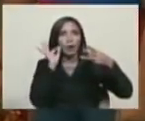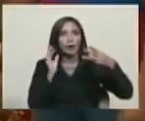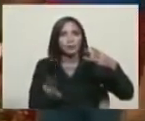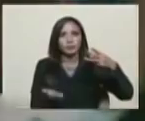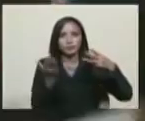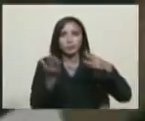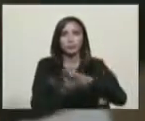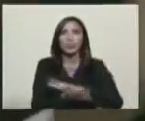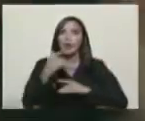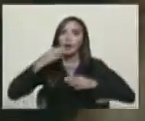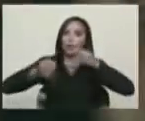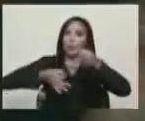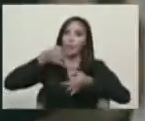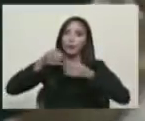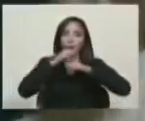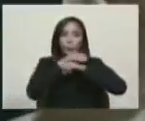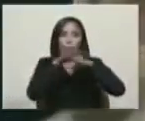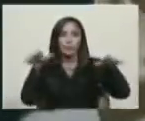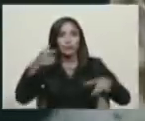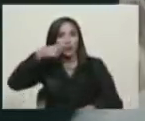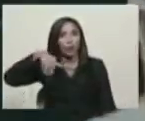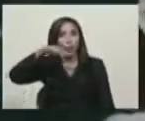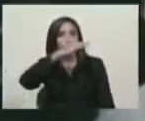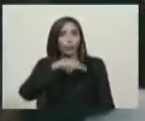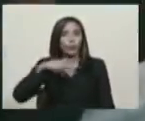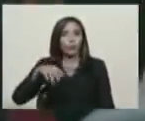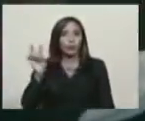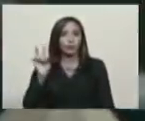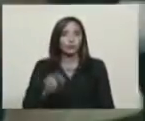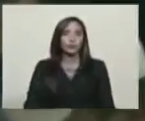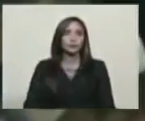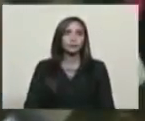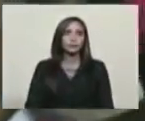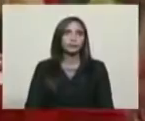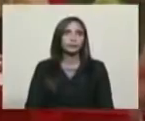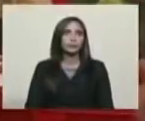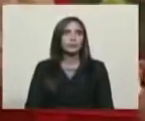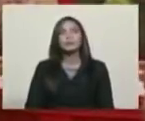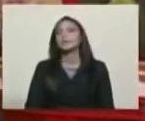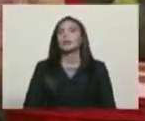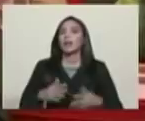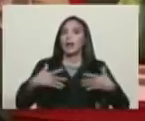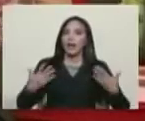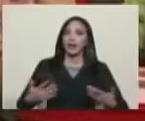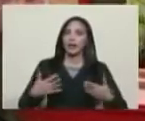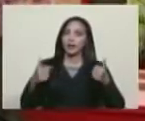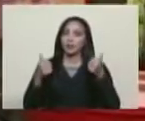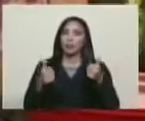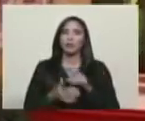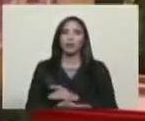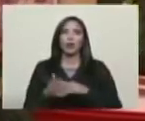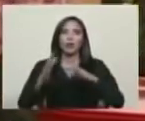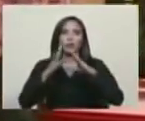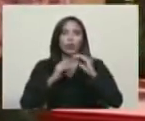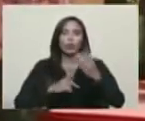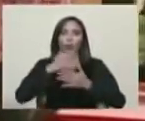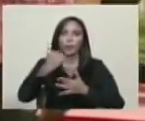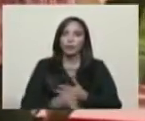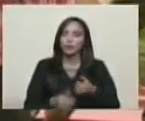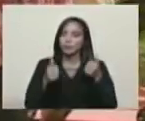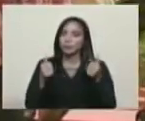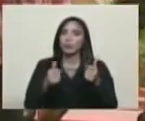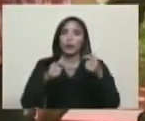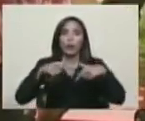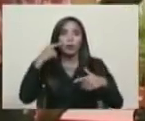que nos van a dar un mensaje al pueblo de Venezuela. Contentos del sector guariche, los triunfos, porque gracias a hoy es un